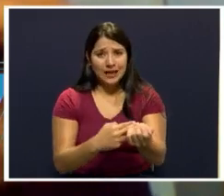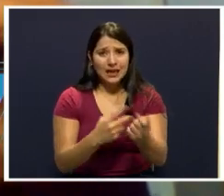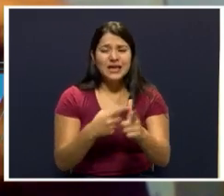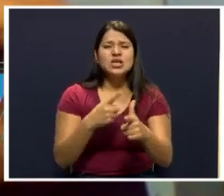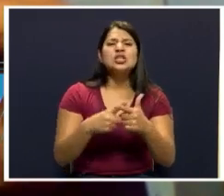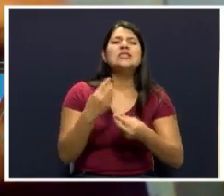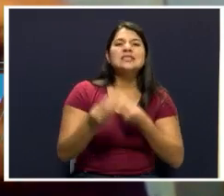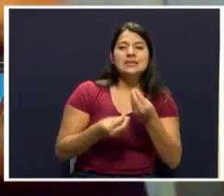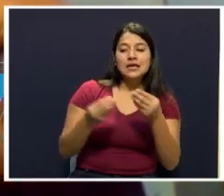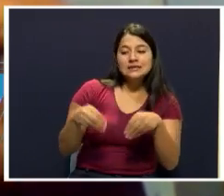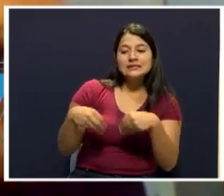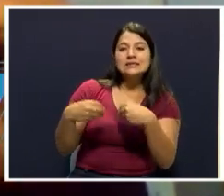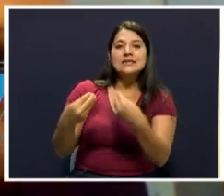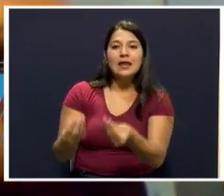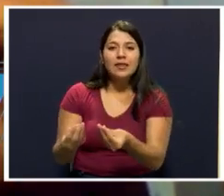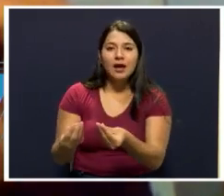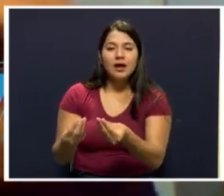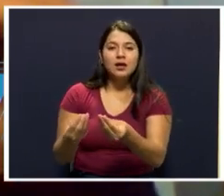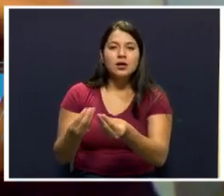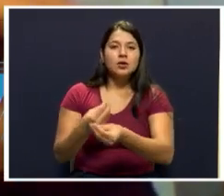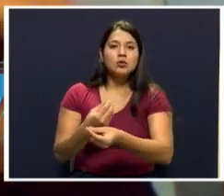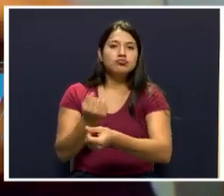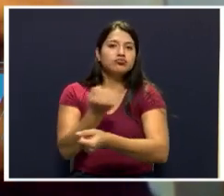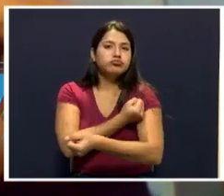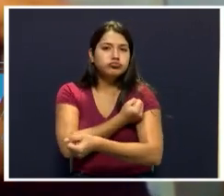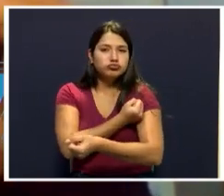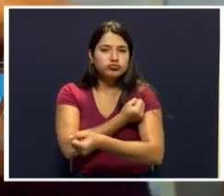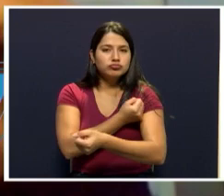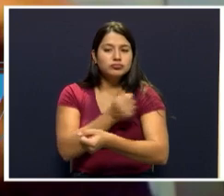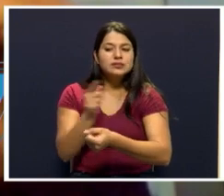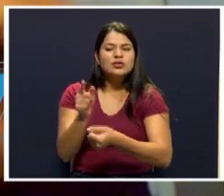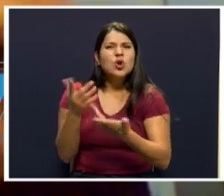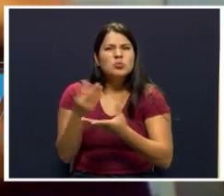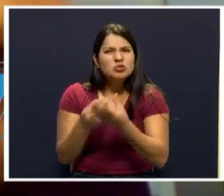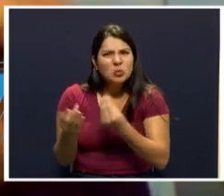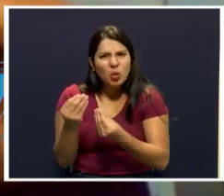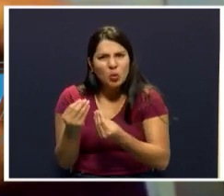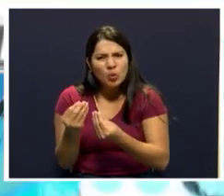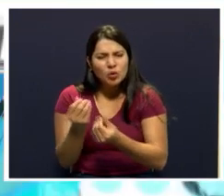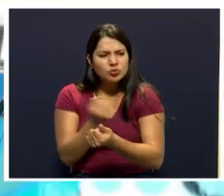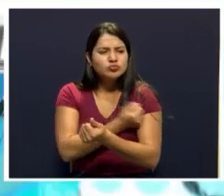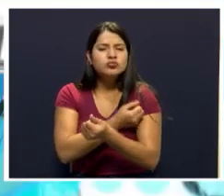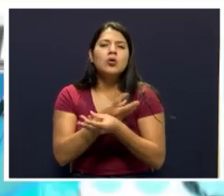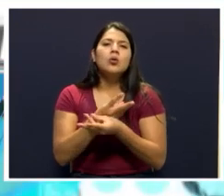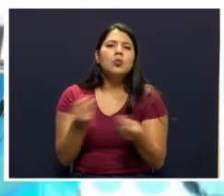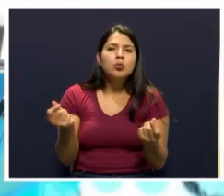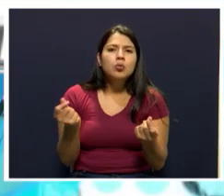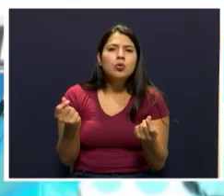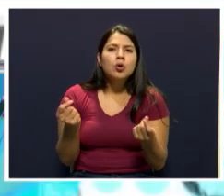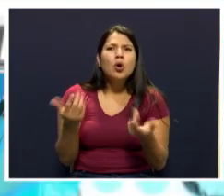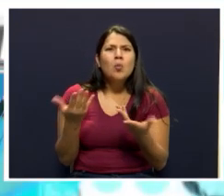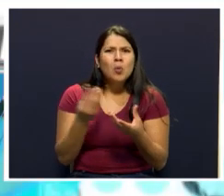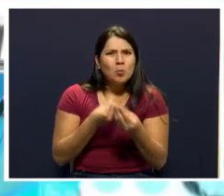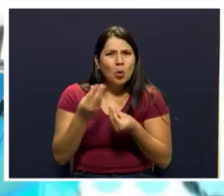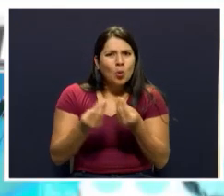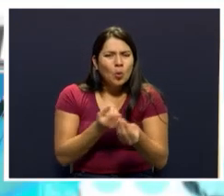las toxinas y le salvan la vida a la persona. Bueno, ese mismo principio creemos que se puede utilizar